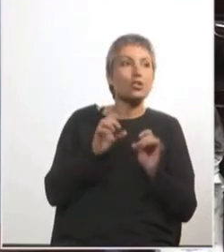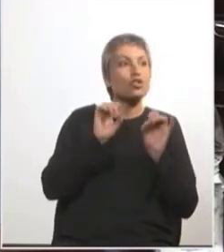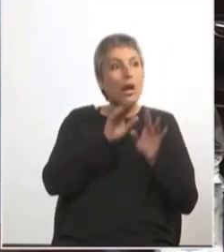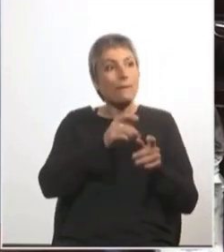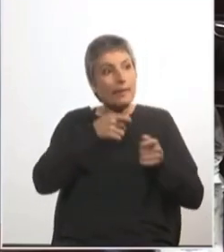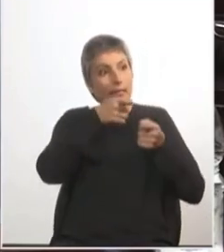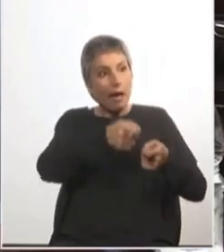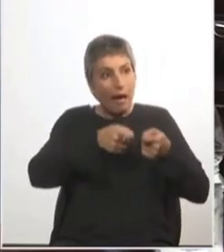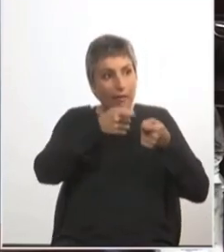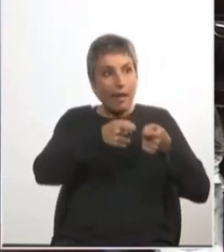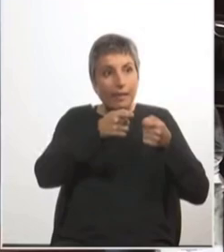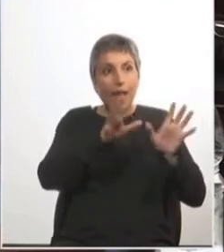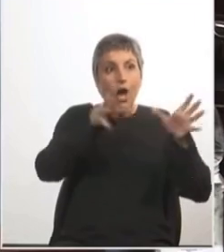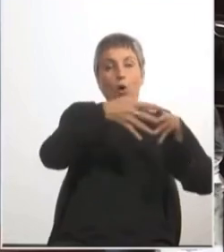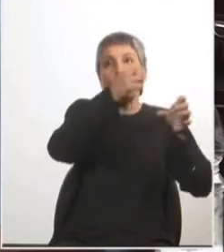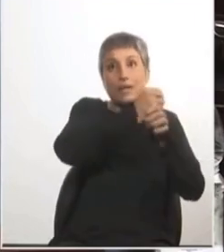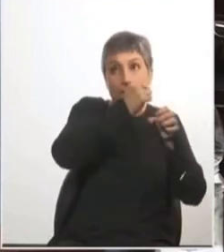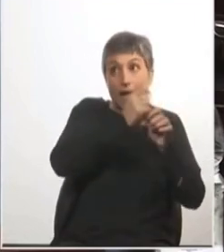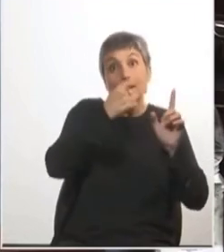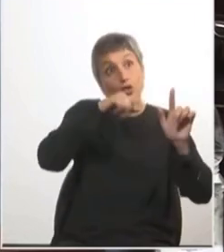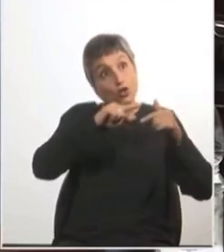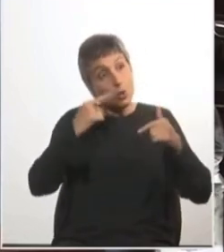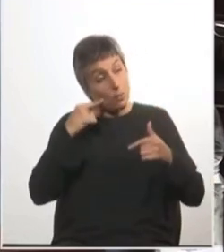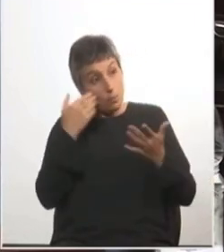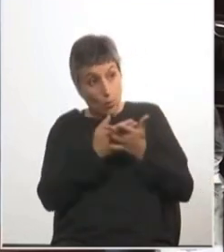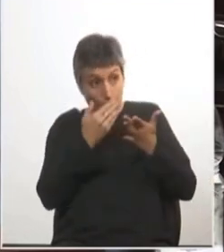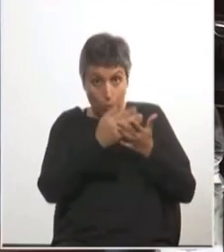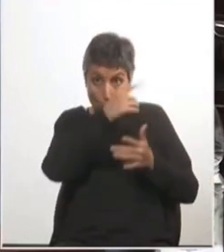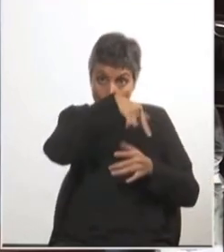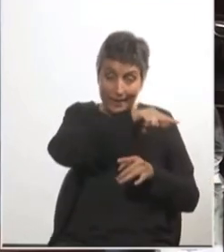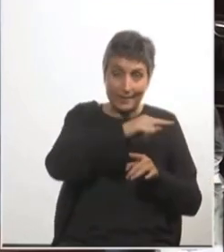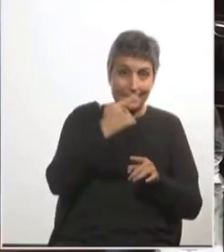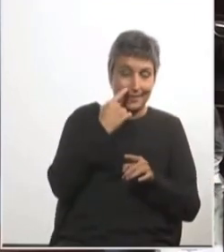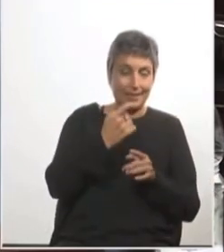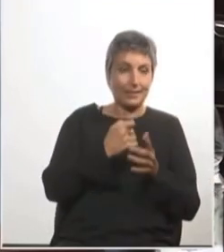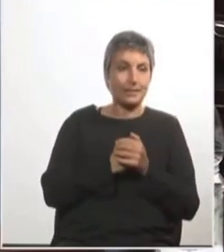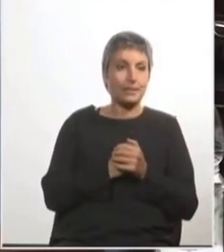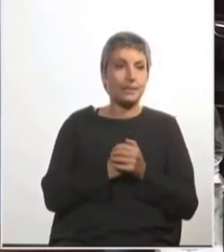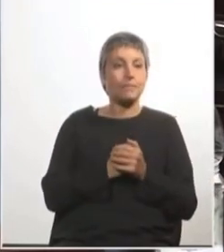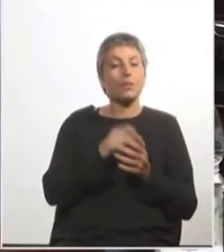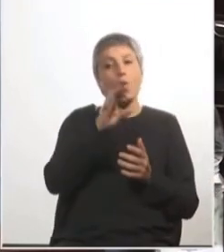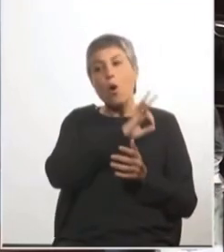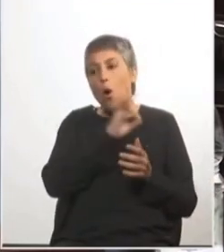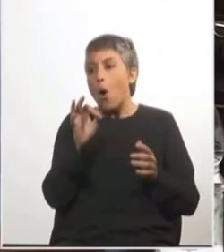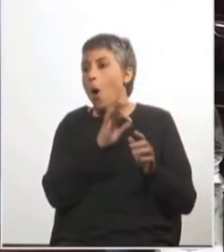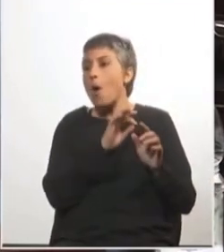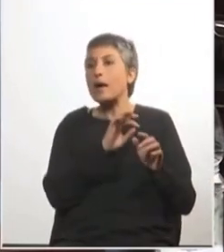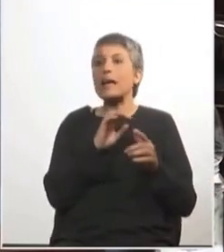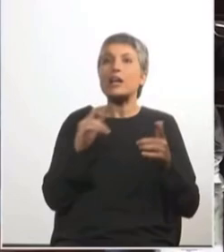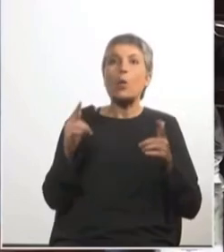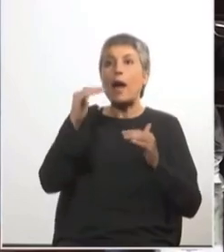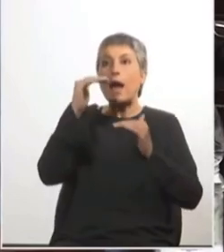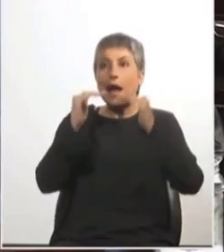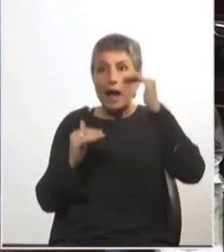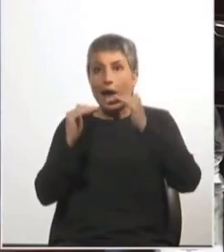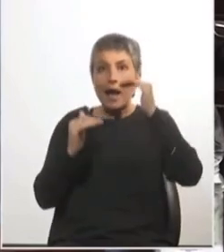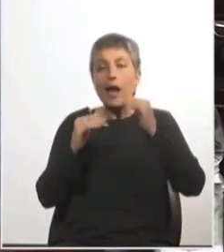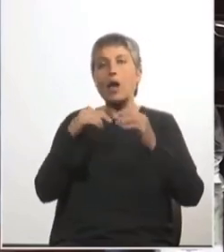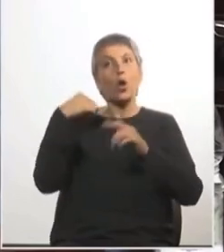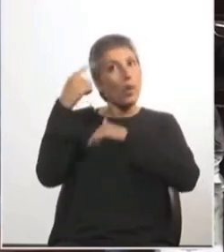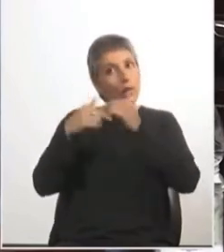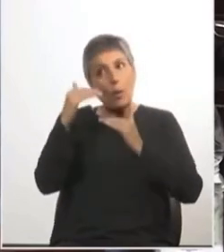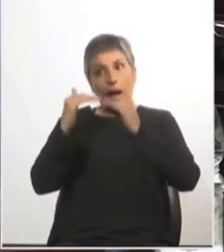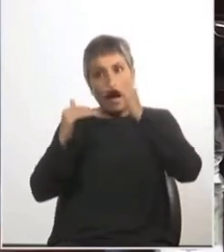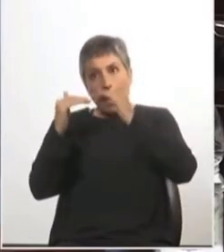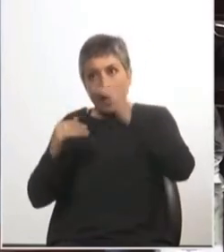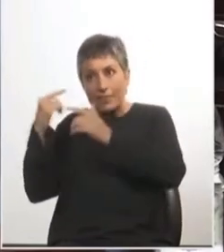que los trabajadores, pues hacíamos propuestas en esa dirección, que no se reducían inequidades entre cajas, pues